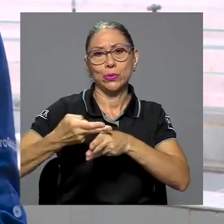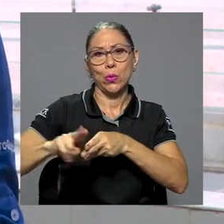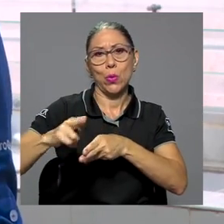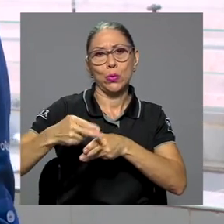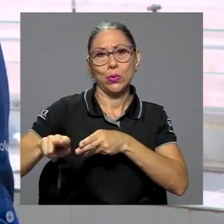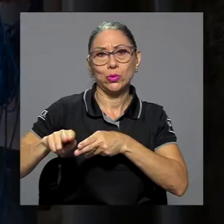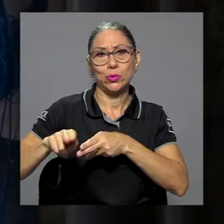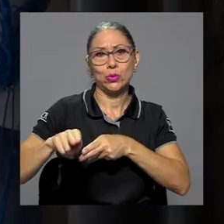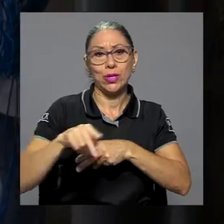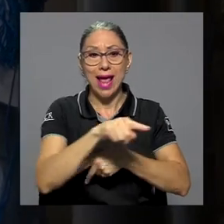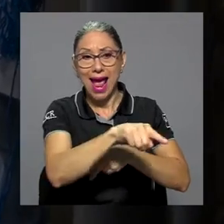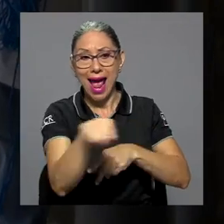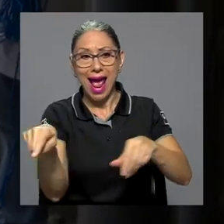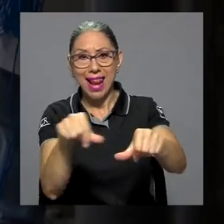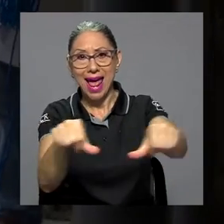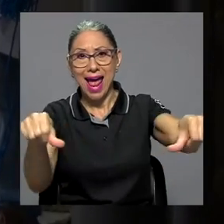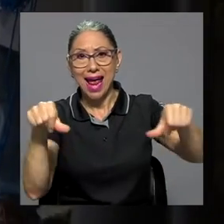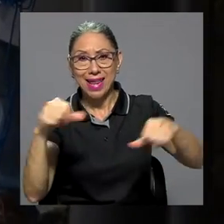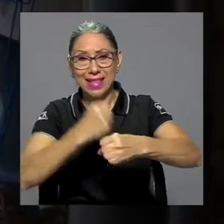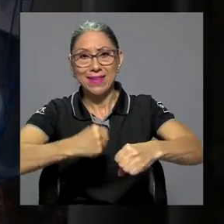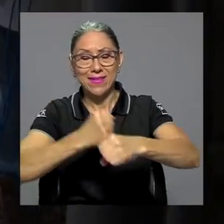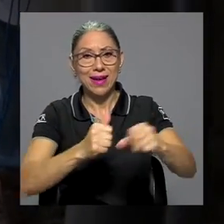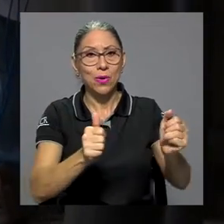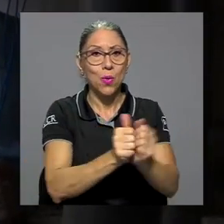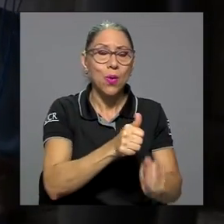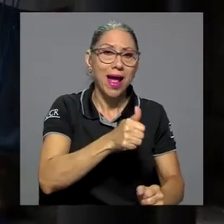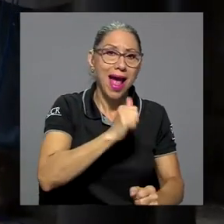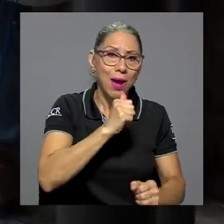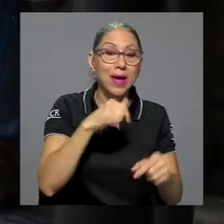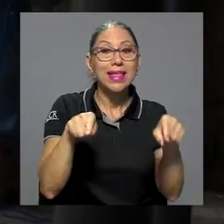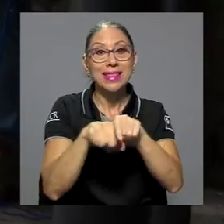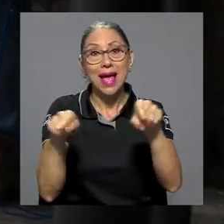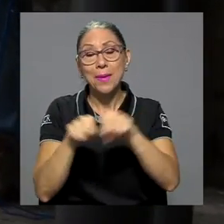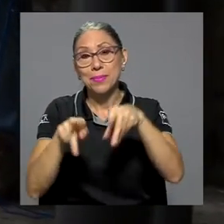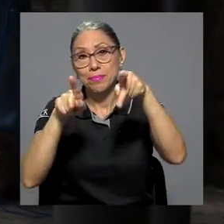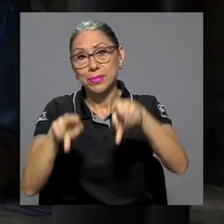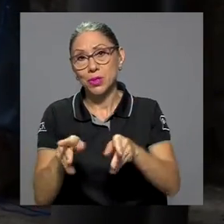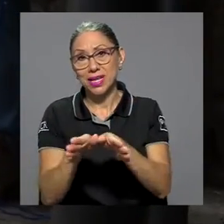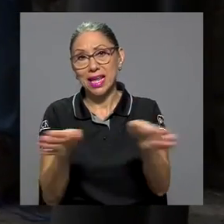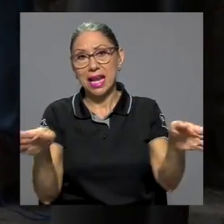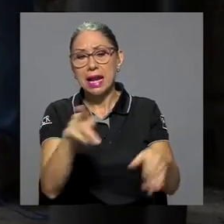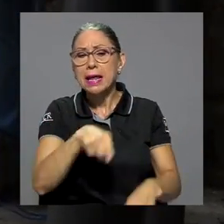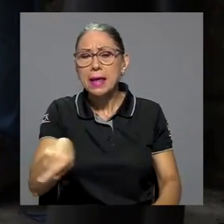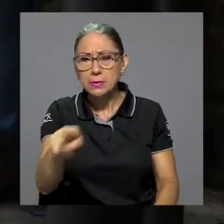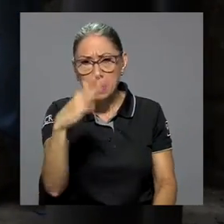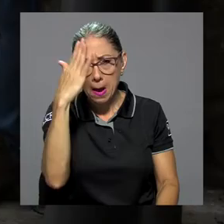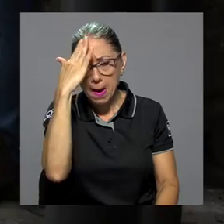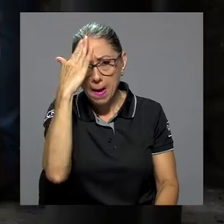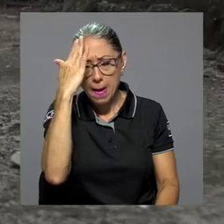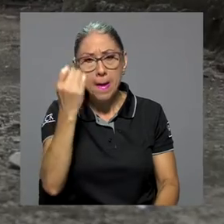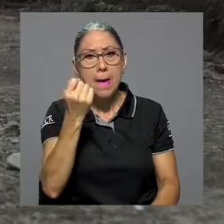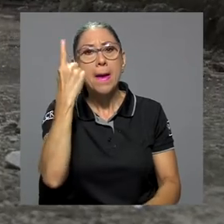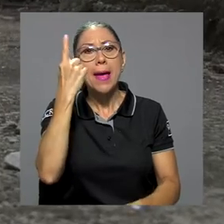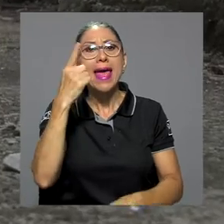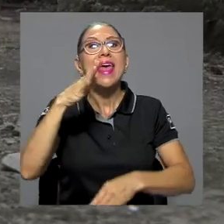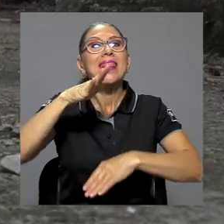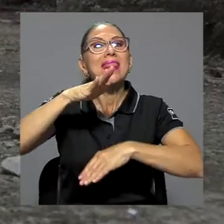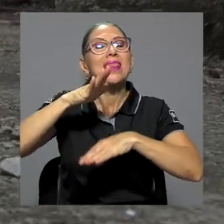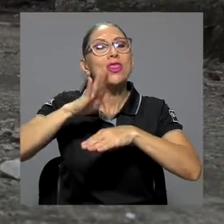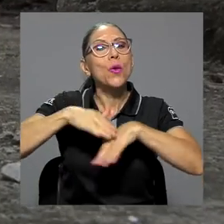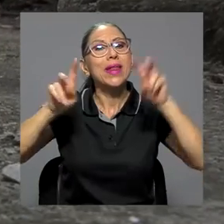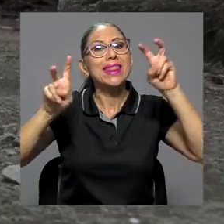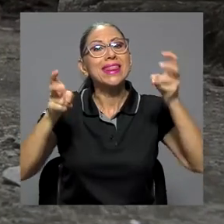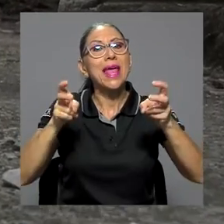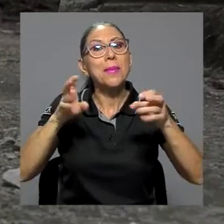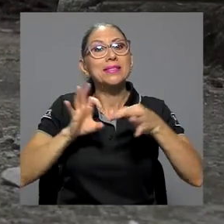el sector hídrico y también al público en general sobre temas vinculados al agua subterránea que son